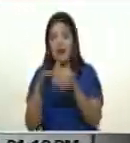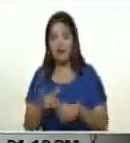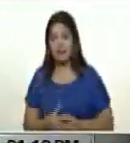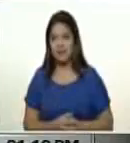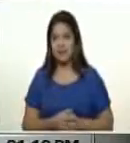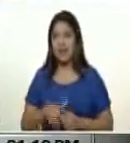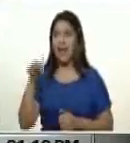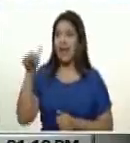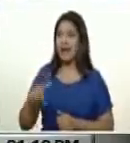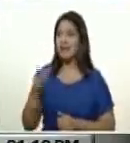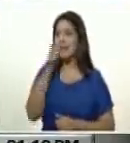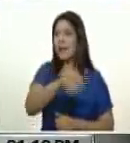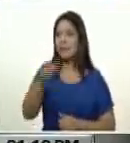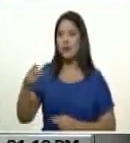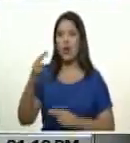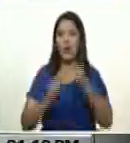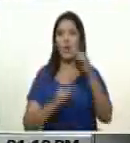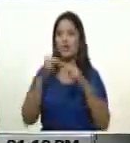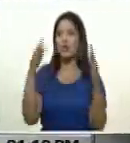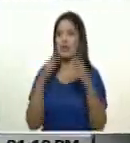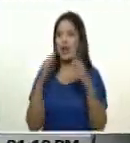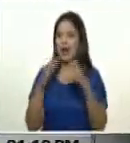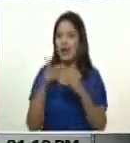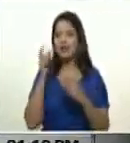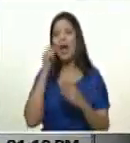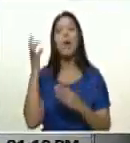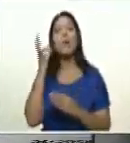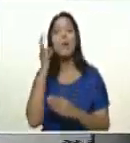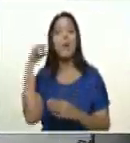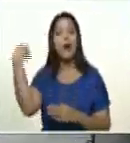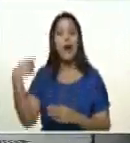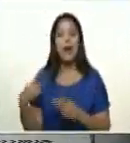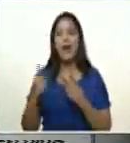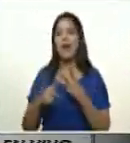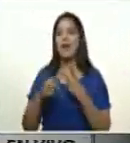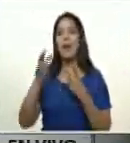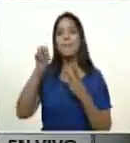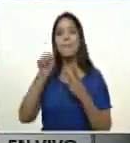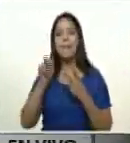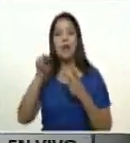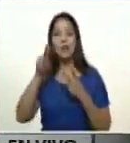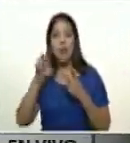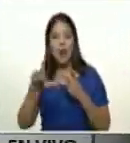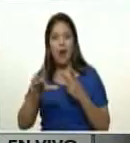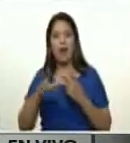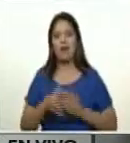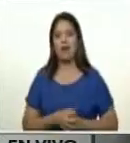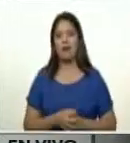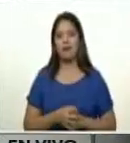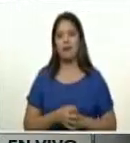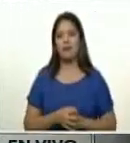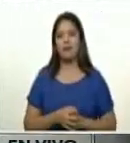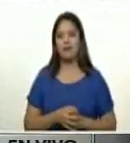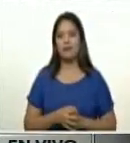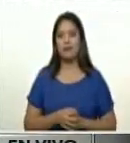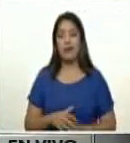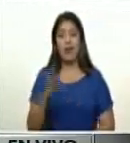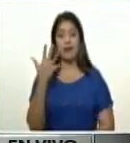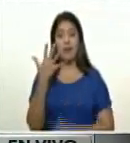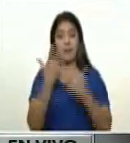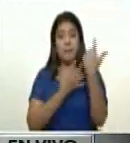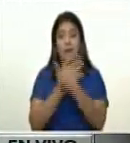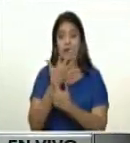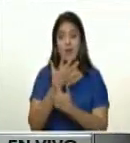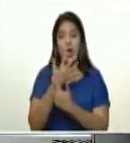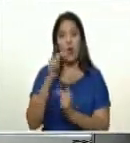están quienes le construyen la casa. Isis, Manuel Quevedo y esta mano que está aquí, construyéndole